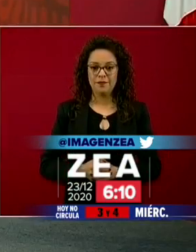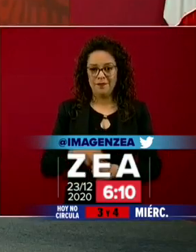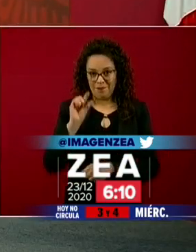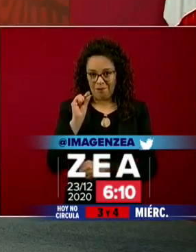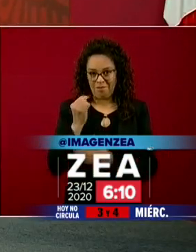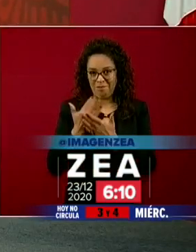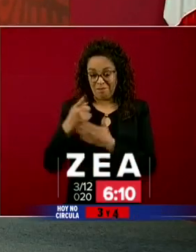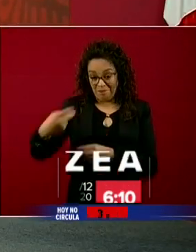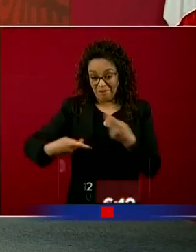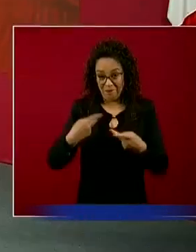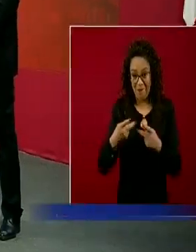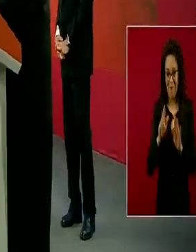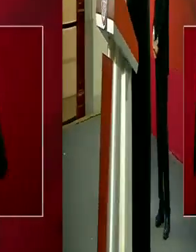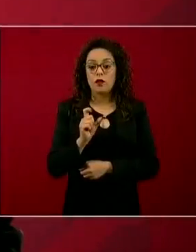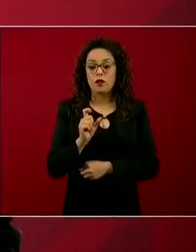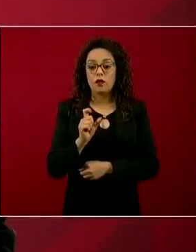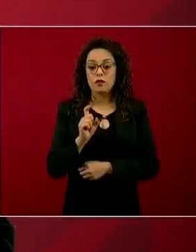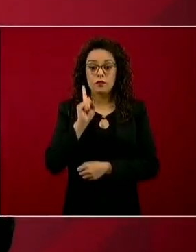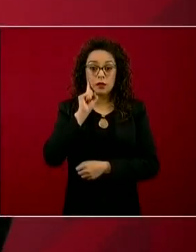bélgica